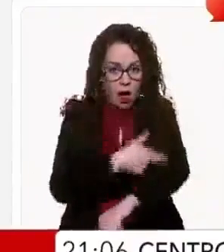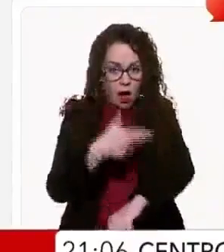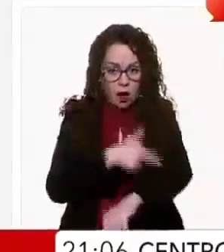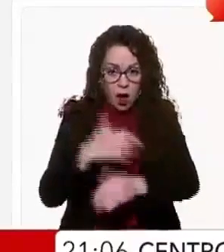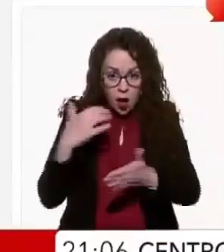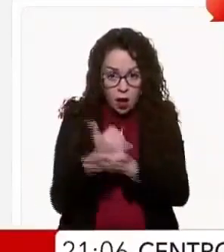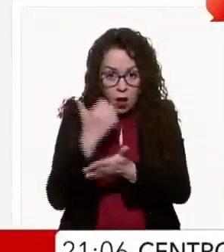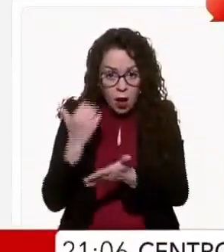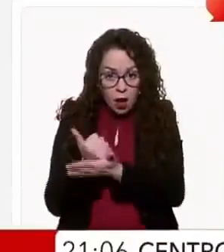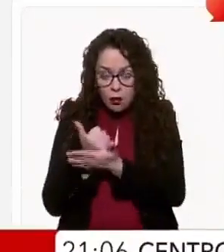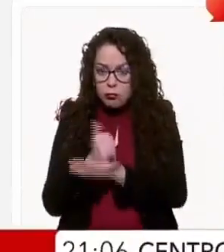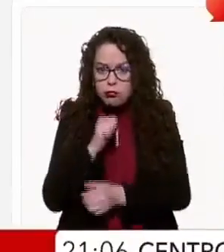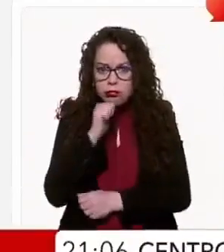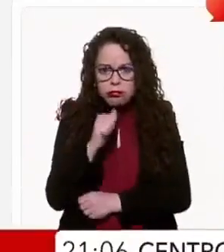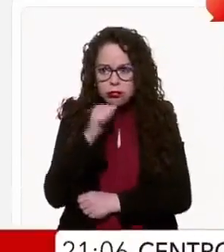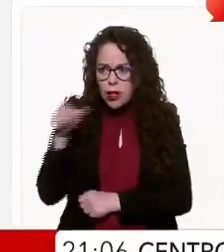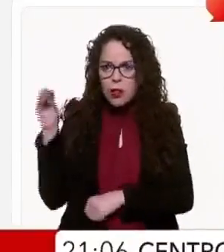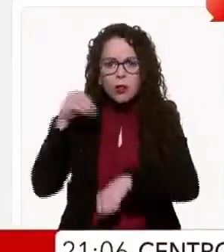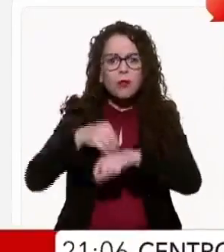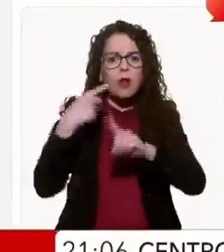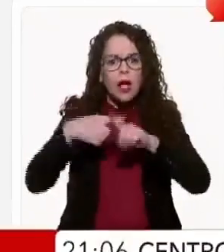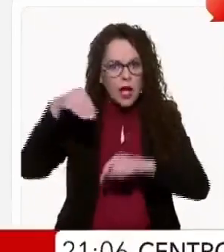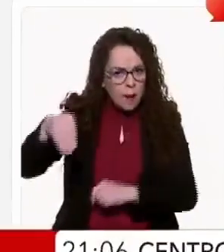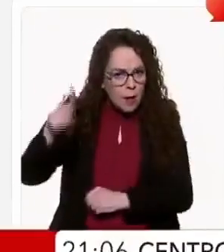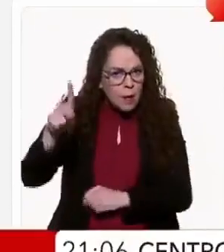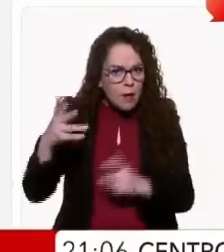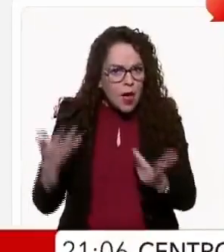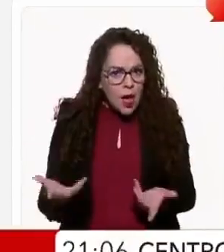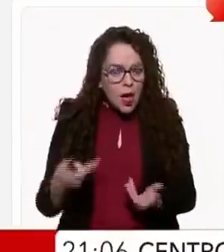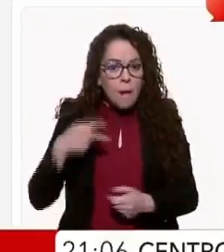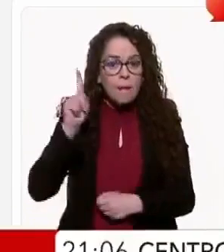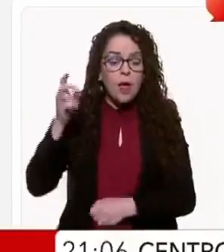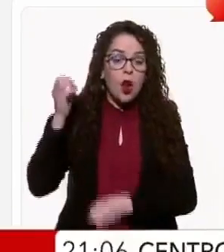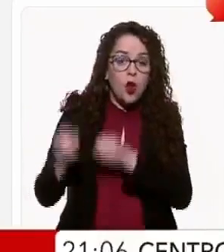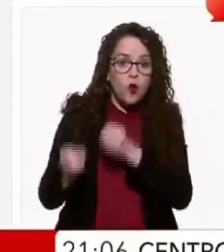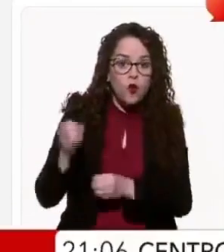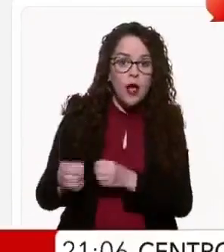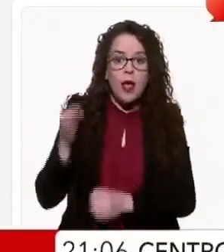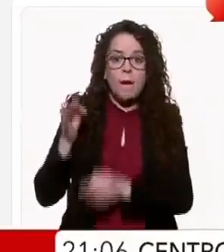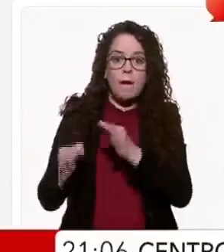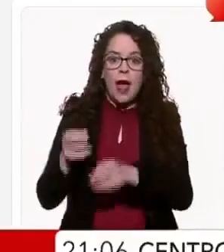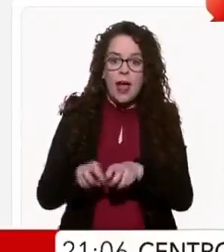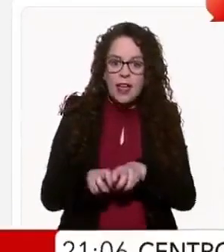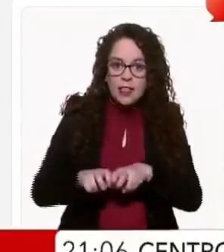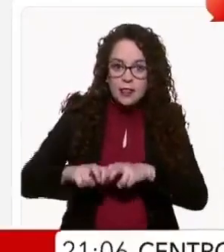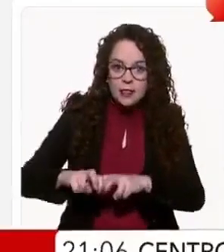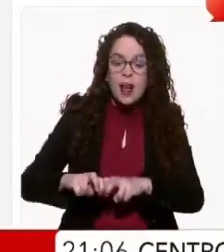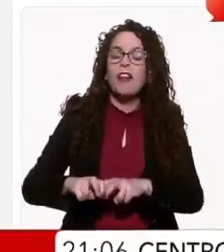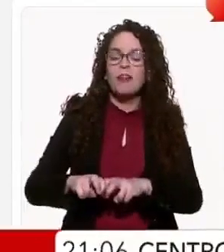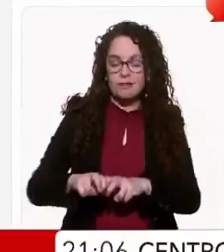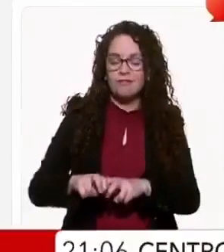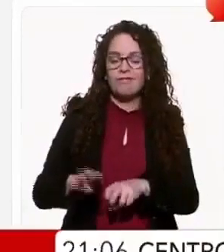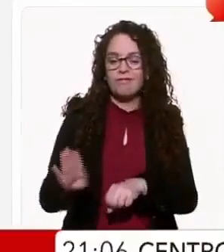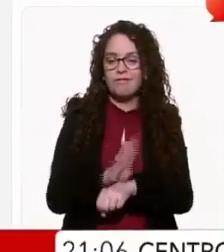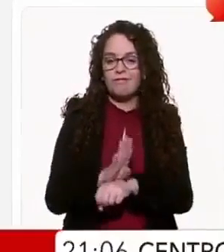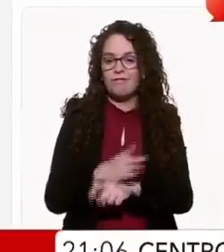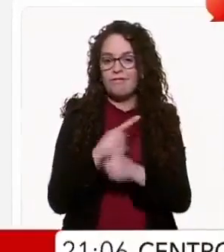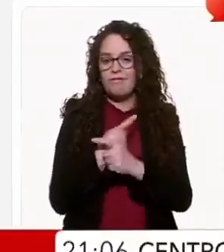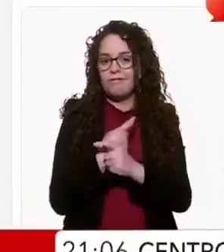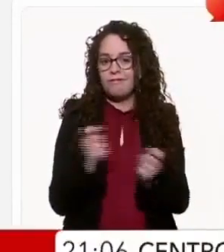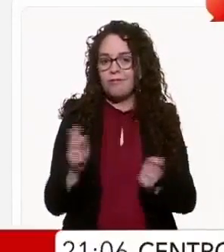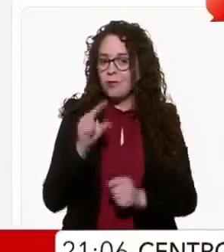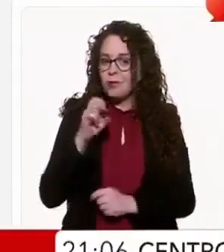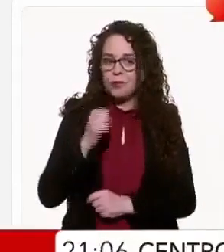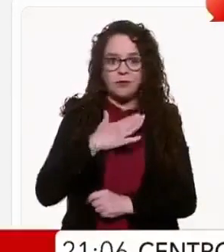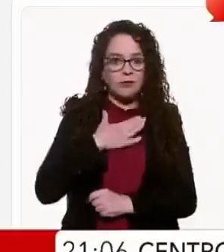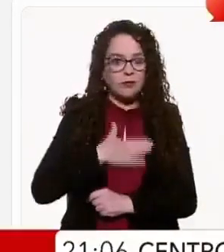Ministerio Público y, en cambio, solo ha obtenido de jueces y magistrados de la Federación privilegios procesales injustos